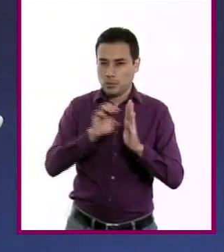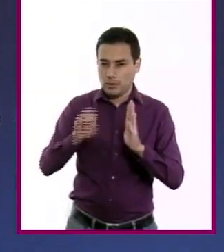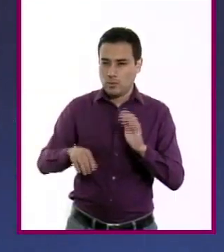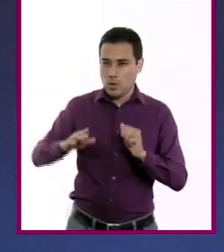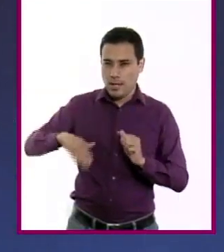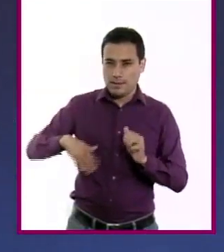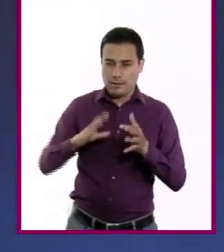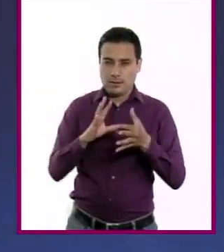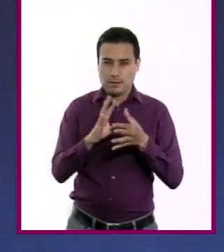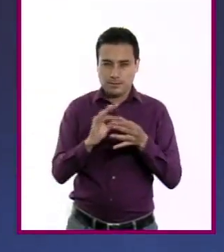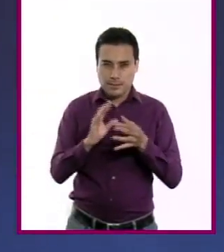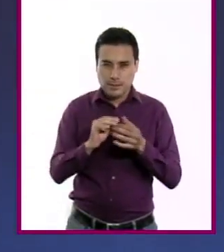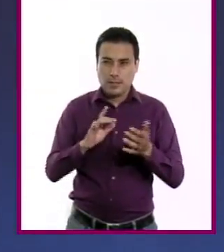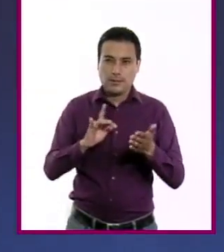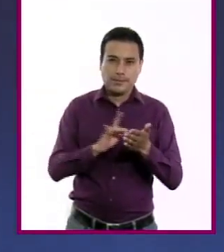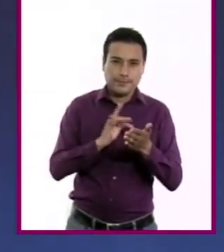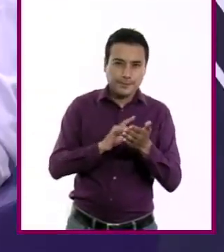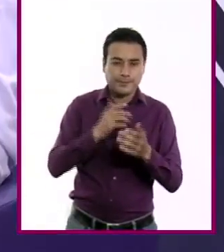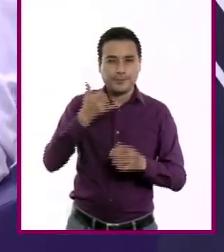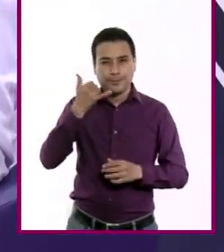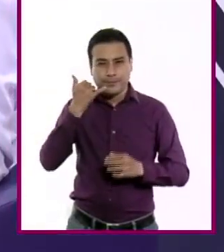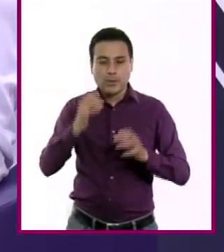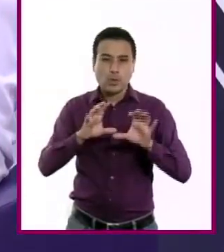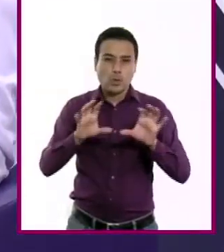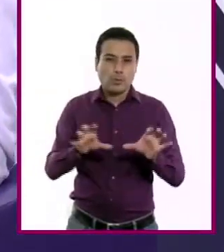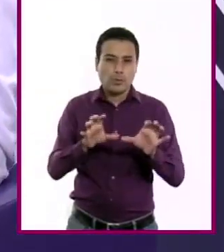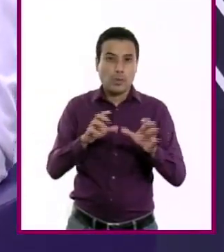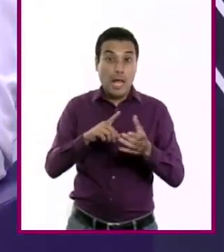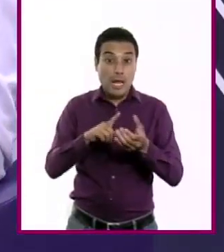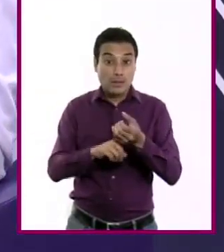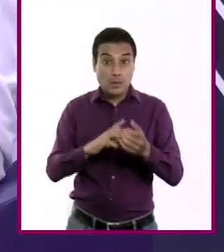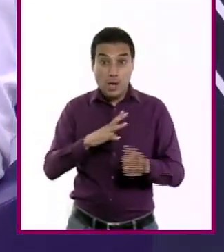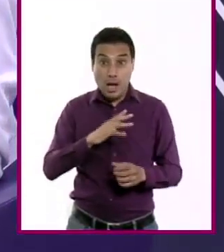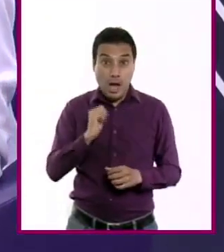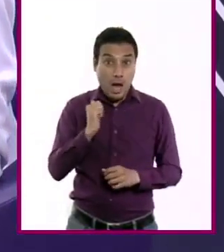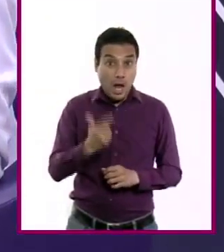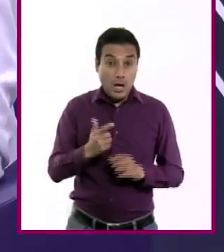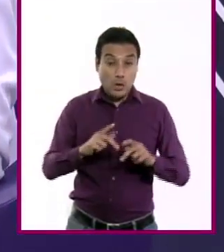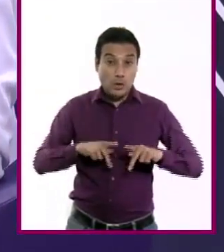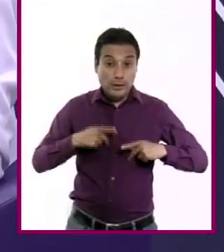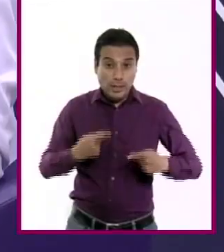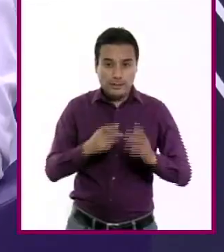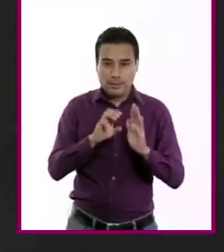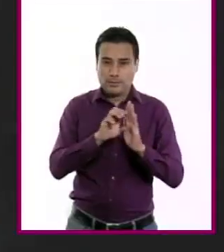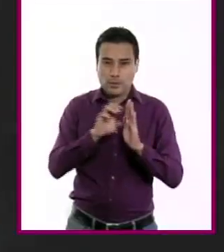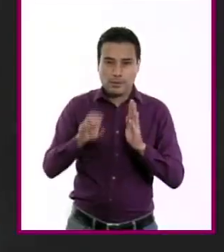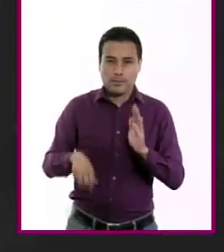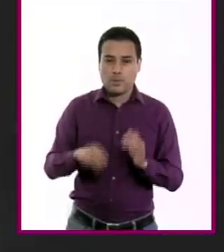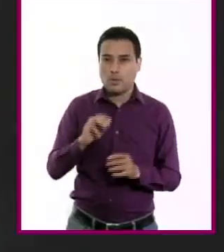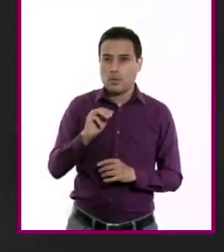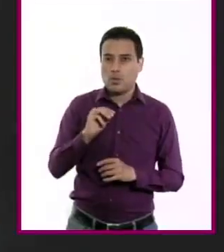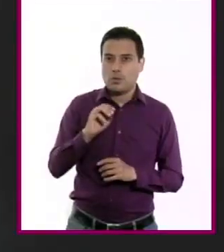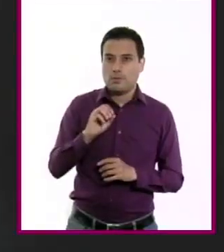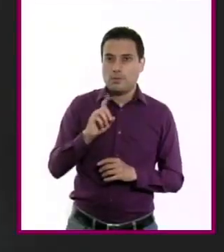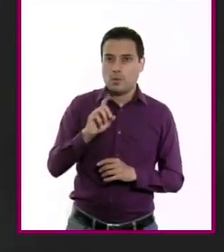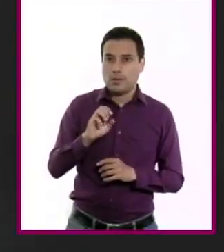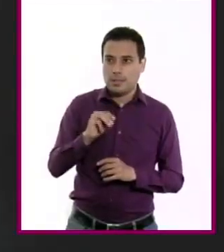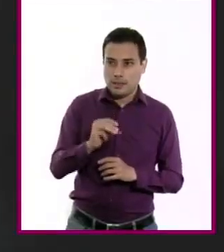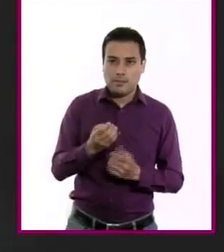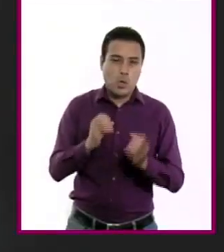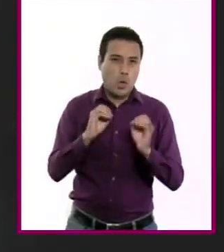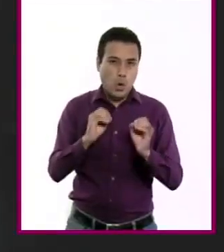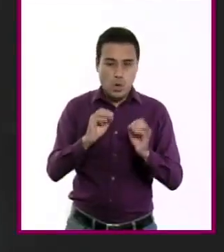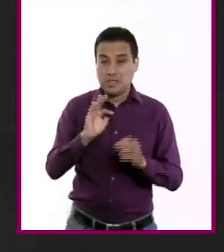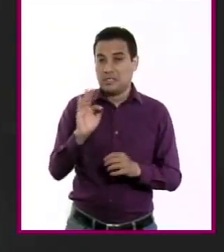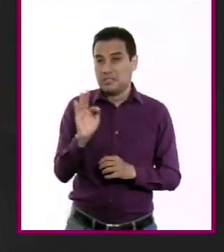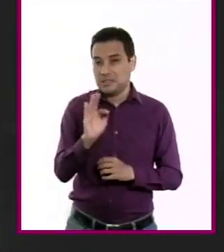todos, uh-huh, a través de una vulnerabilidad existente en un sistema, ya sea en un módem, uh-huh,